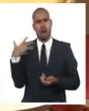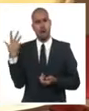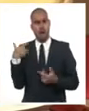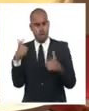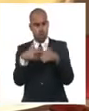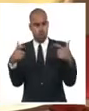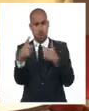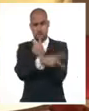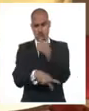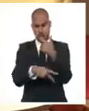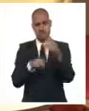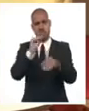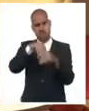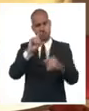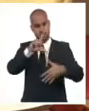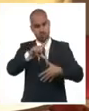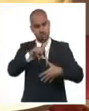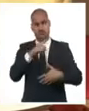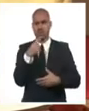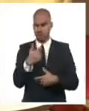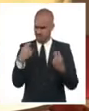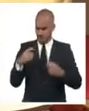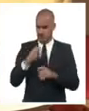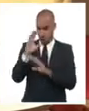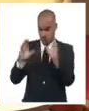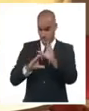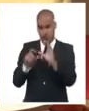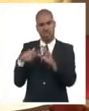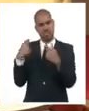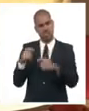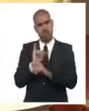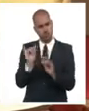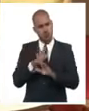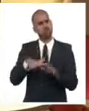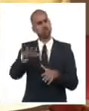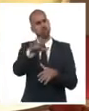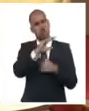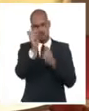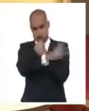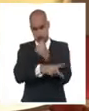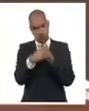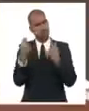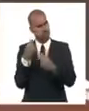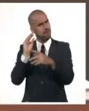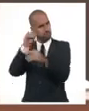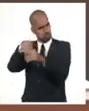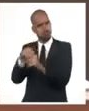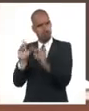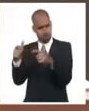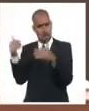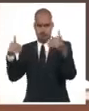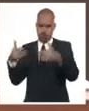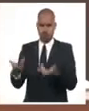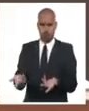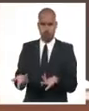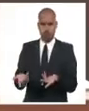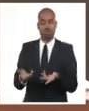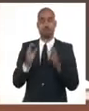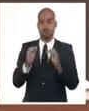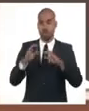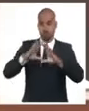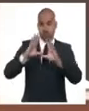países de la región de que la cumbre debería ser inclusiva. O sea, esa es la situación en la cual se ha estado desarrollando